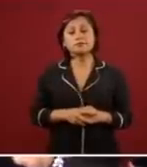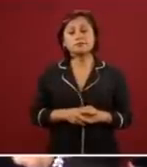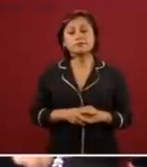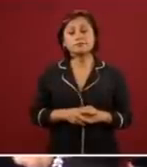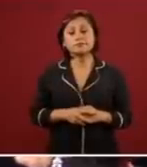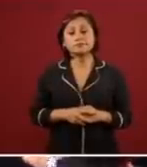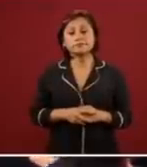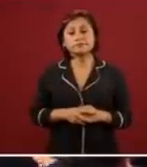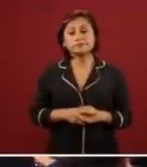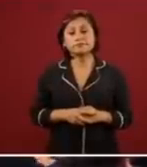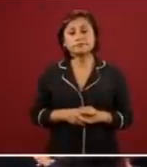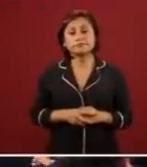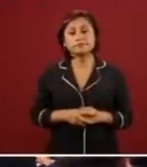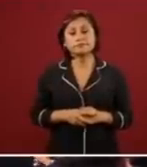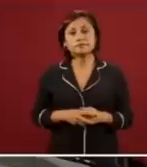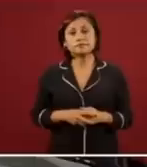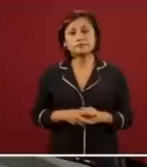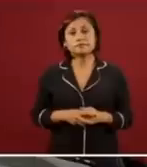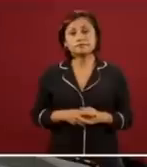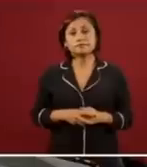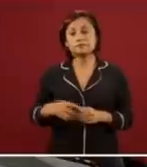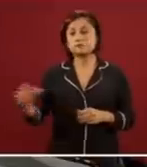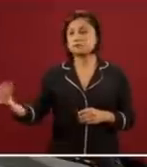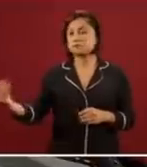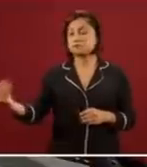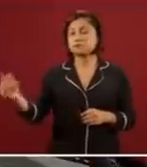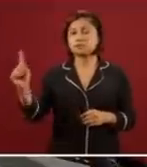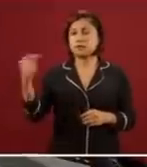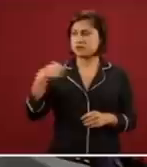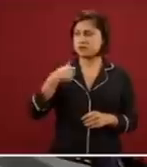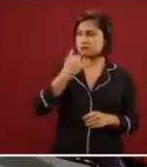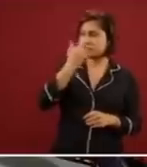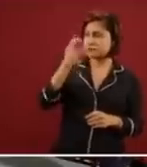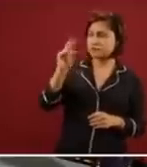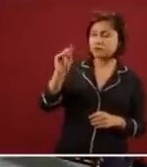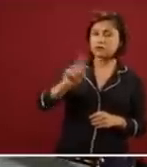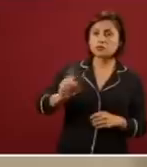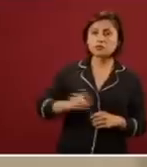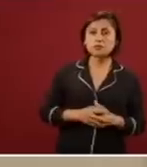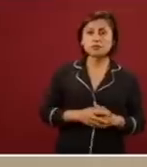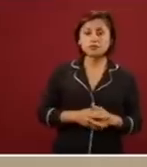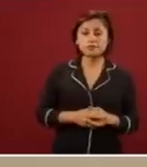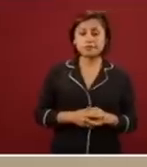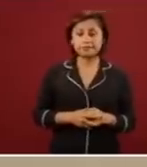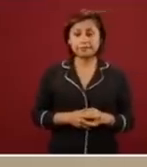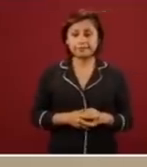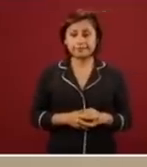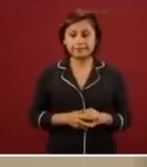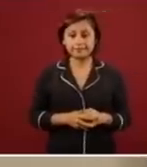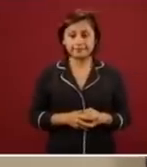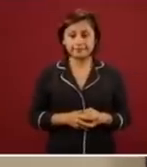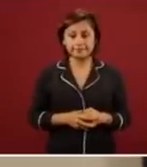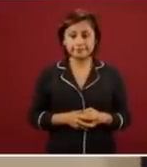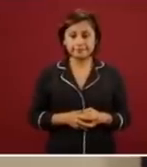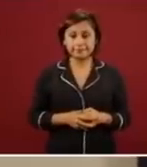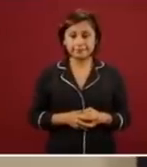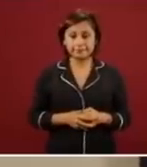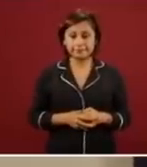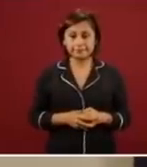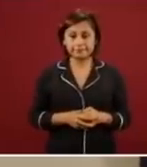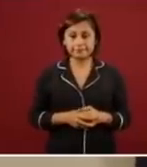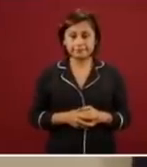Duarte… No me equivoqué. Como lo dijo Jesús Esquivel en Aristegui y luego en proceso también lo dijeron, ¿se